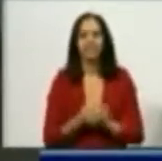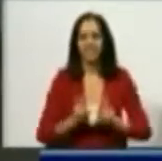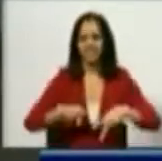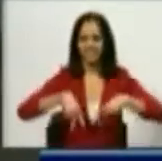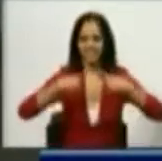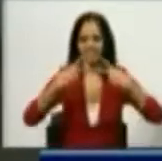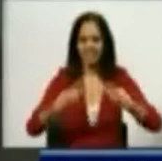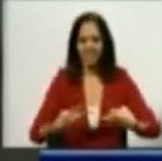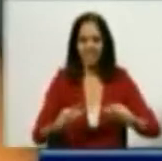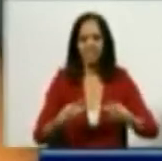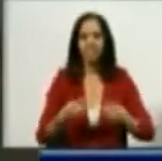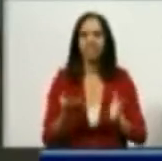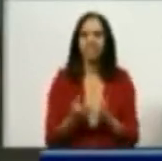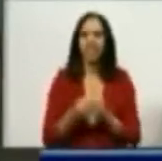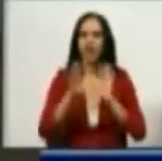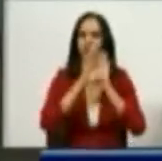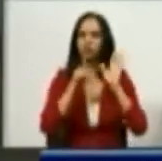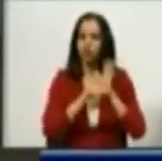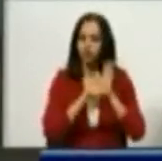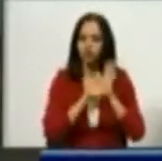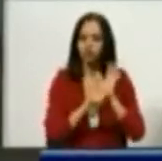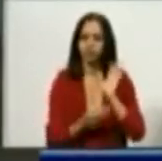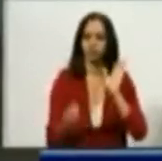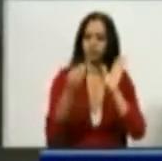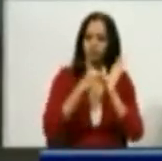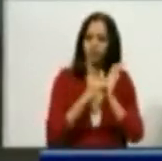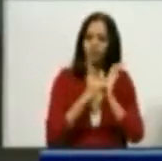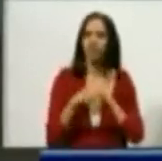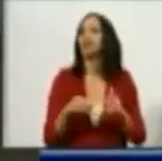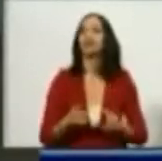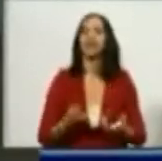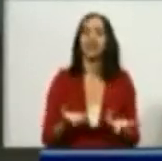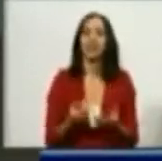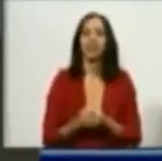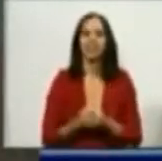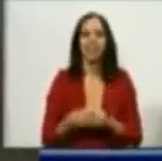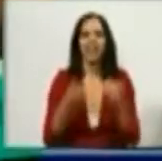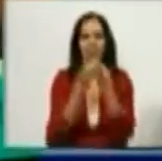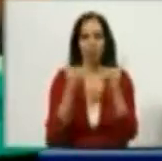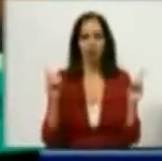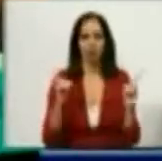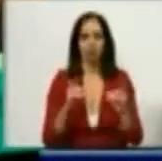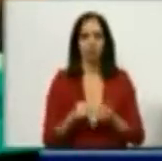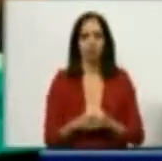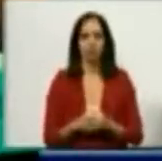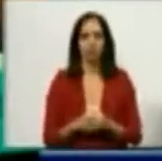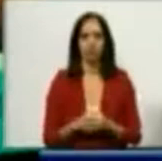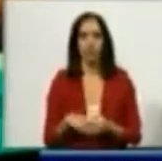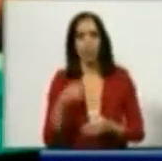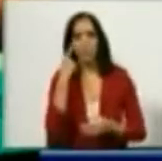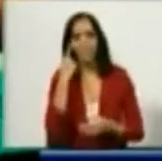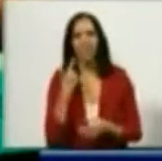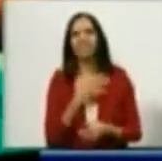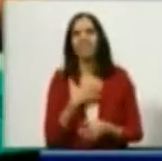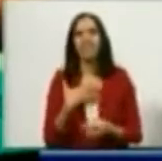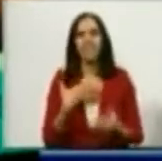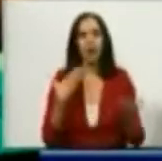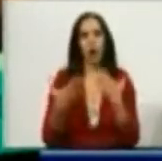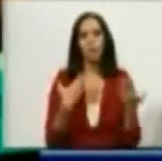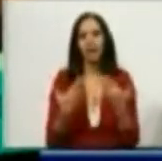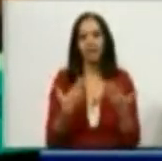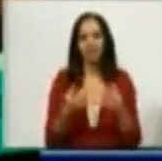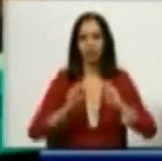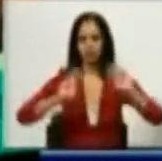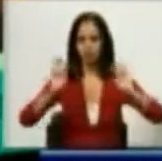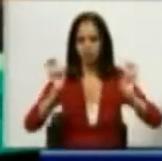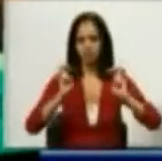del hilo constitucional y el restablecimiento de la Democracia Mira te quería compartir un titular del diario Las